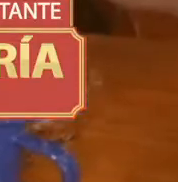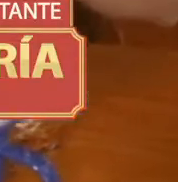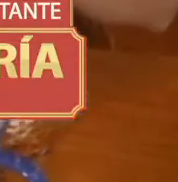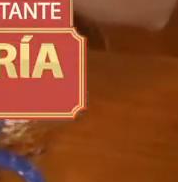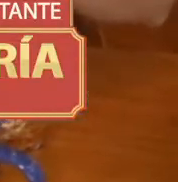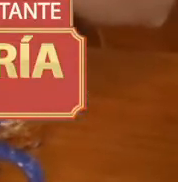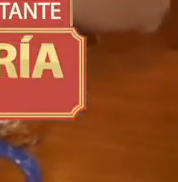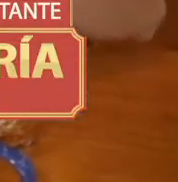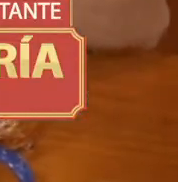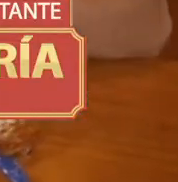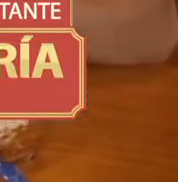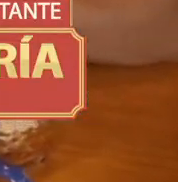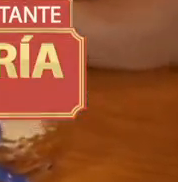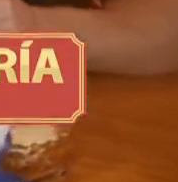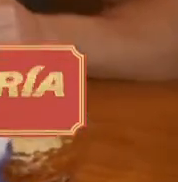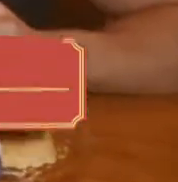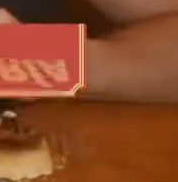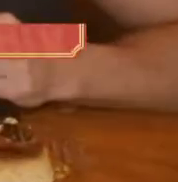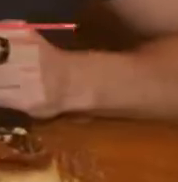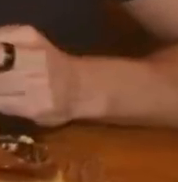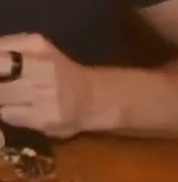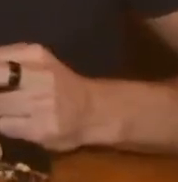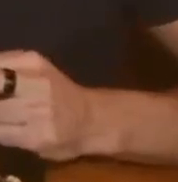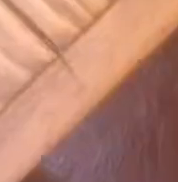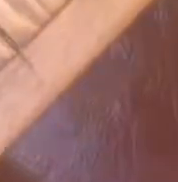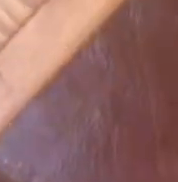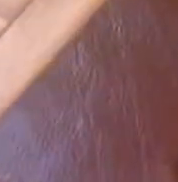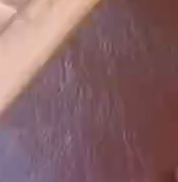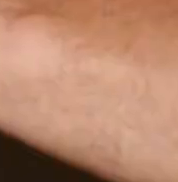Y obtén una botana o un postre.